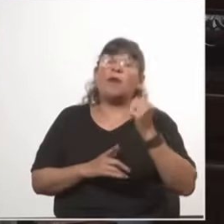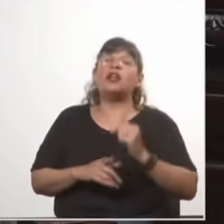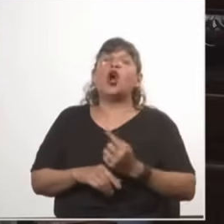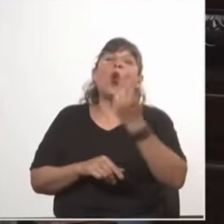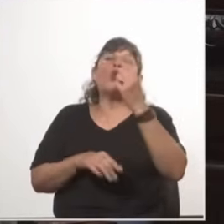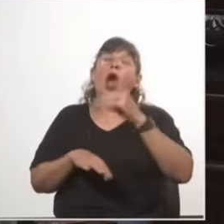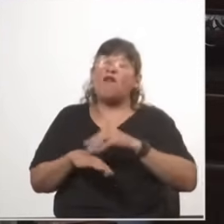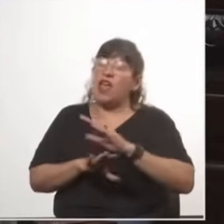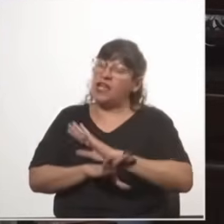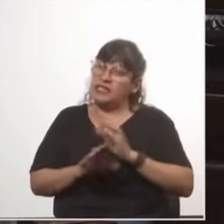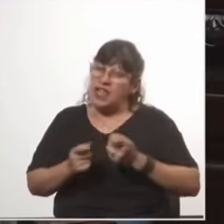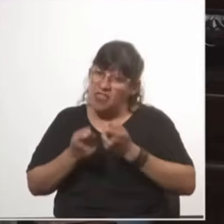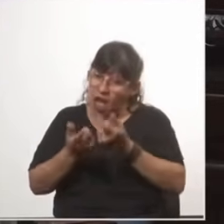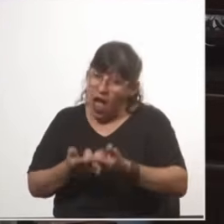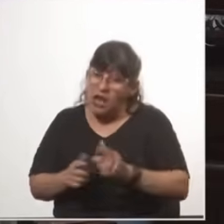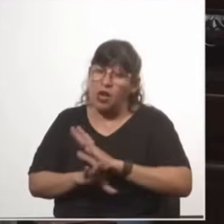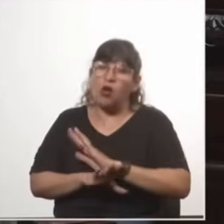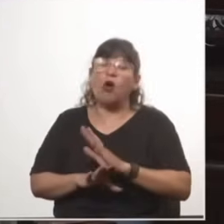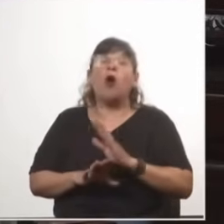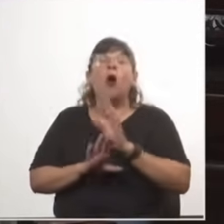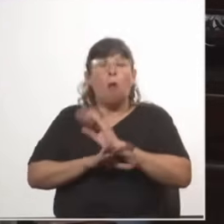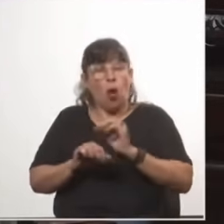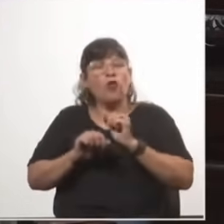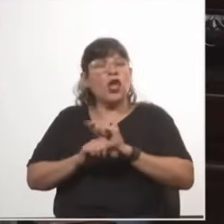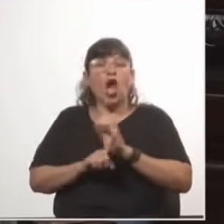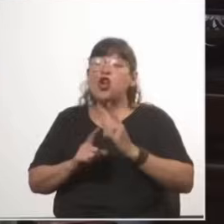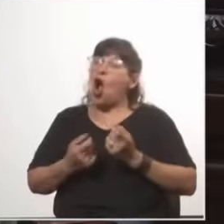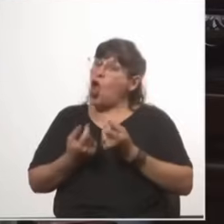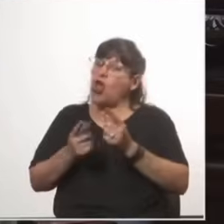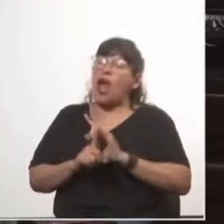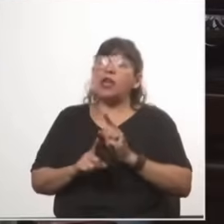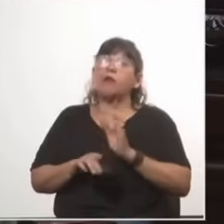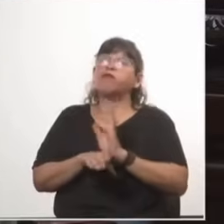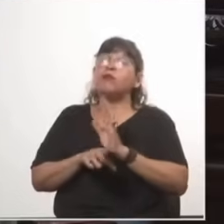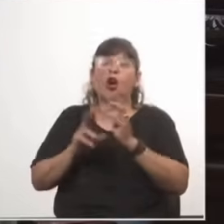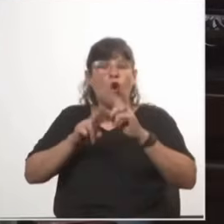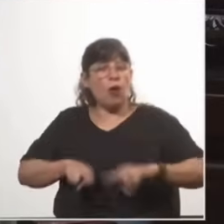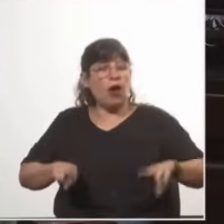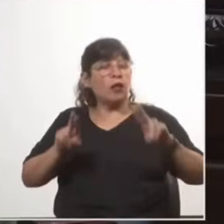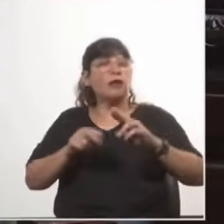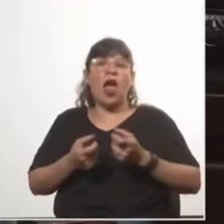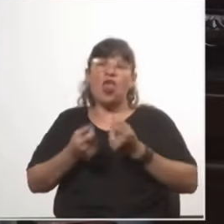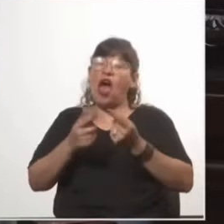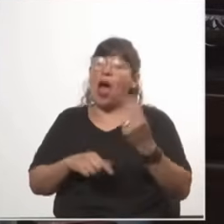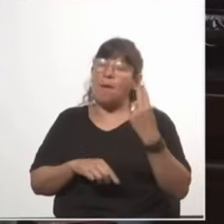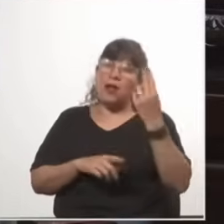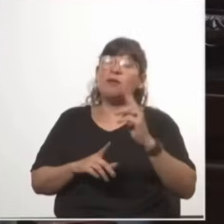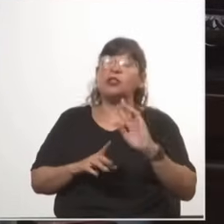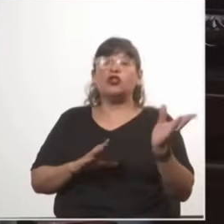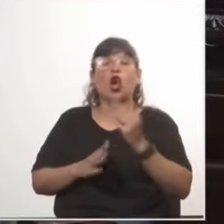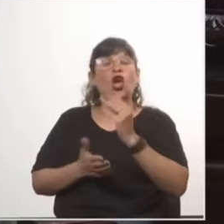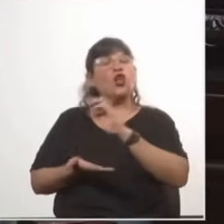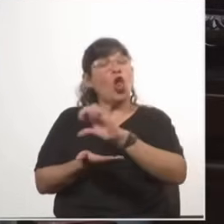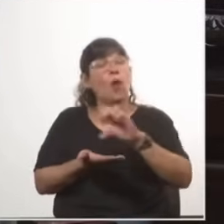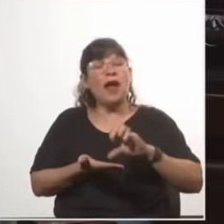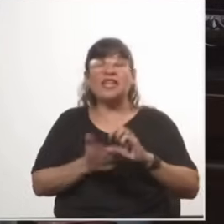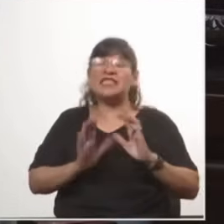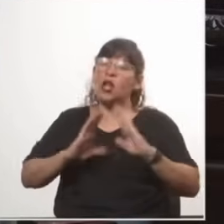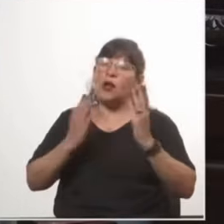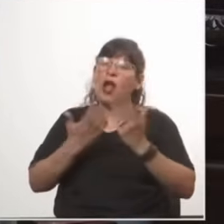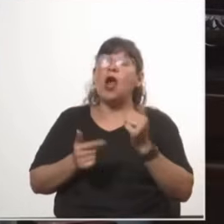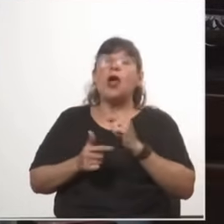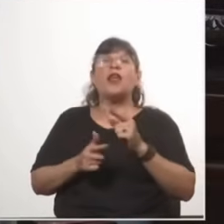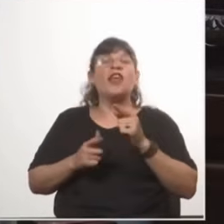vez, permitía incluso no darlo, como las Naciones Unidas le dan la potestad a todos los países del mundo de negar o visas